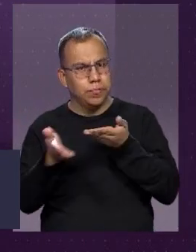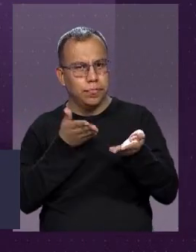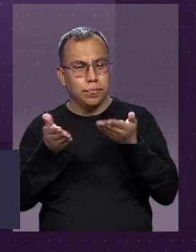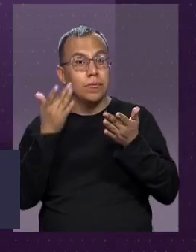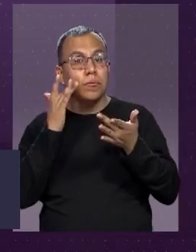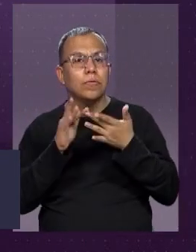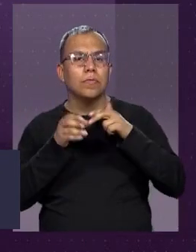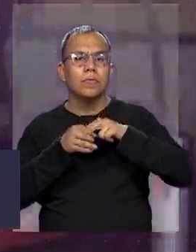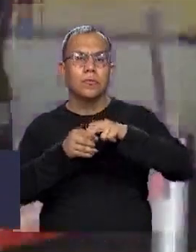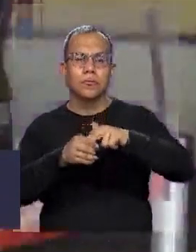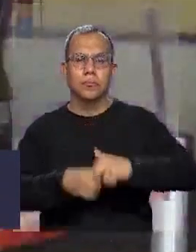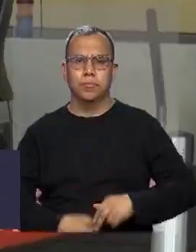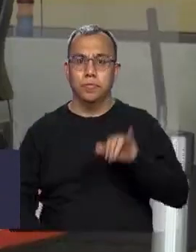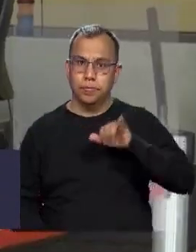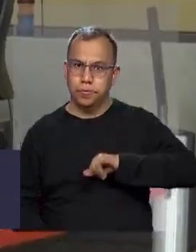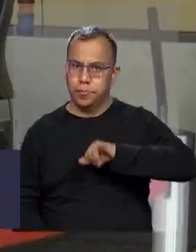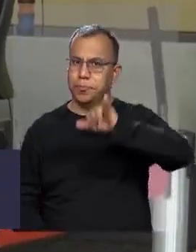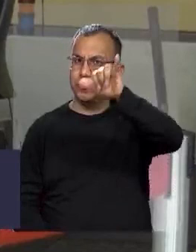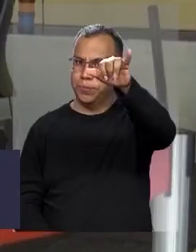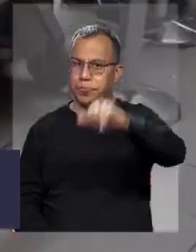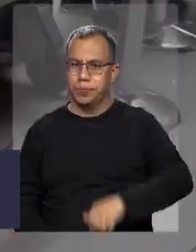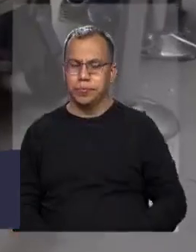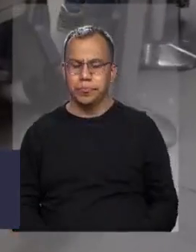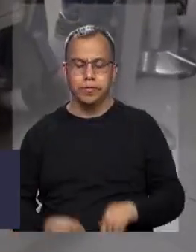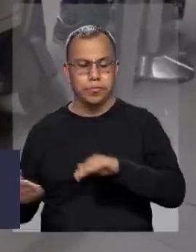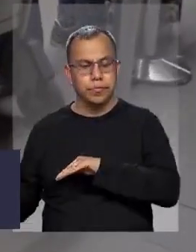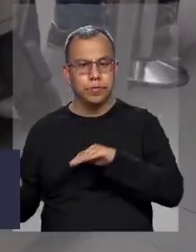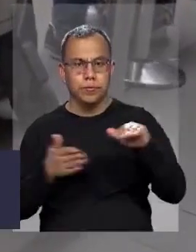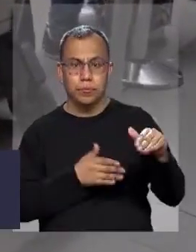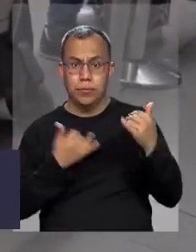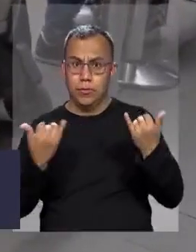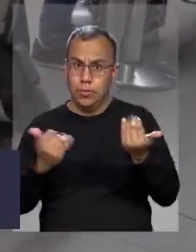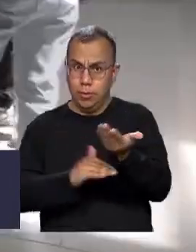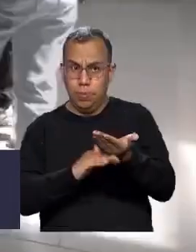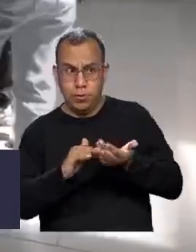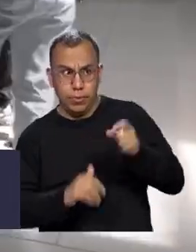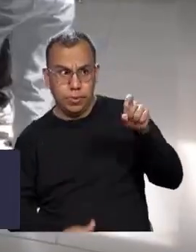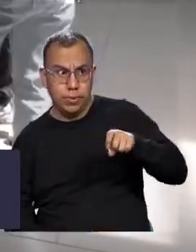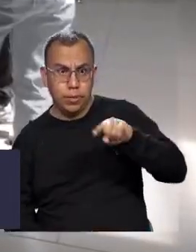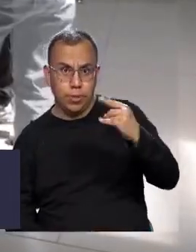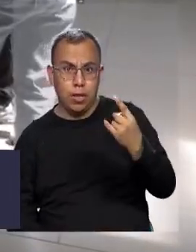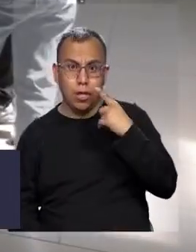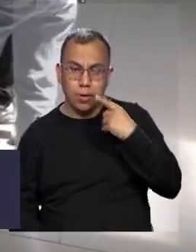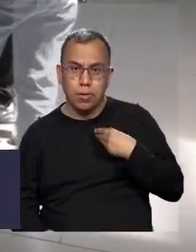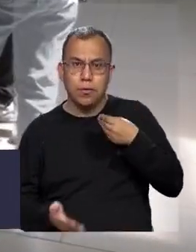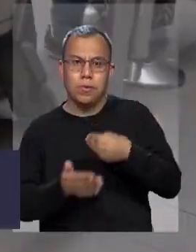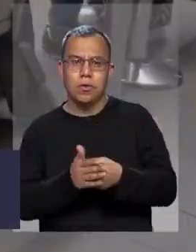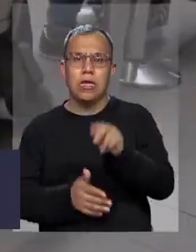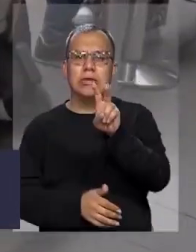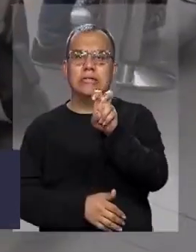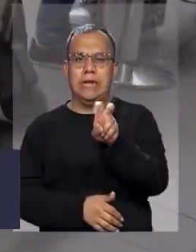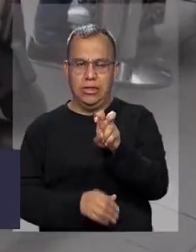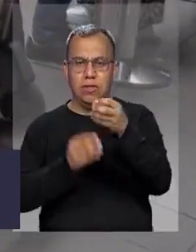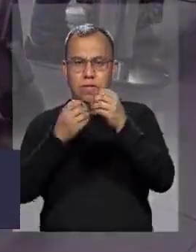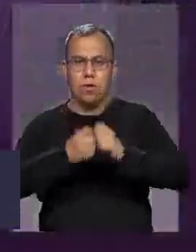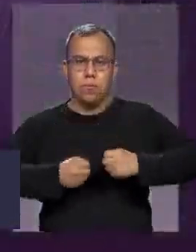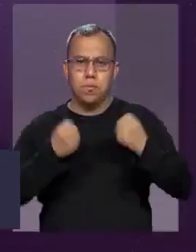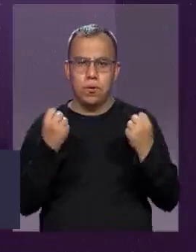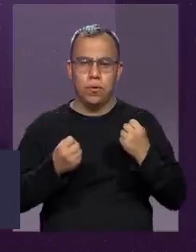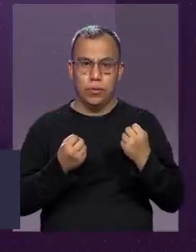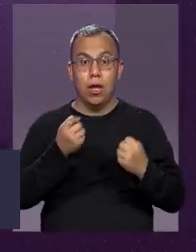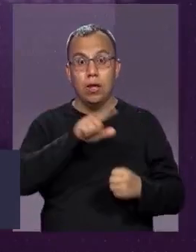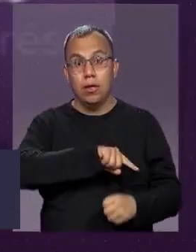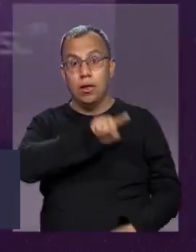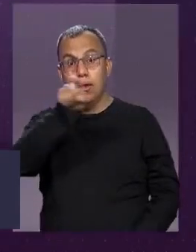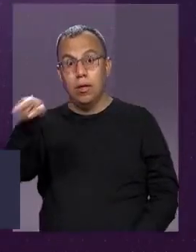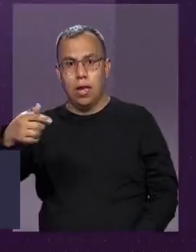de transporte aéreo. Entre tanto, también aclararon que de ser requerido deben generar la devolución de 7 frecuencias en la ruta Bogotá-Buenos